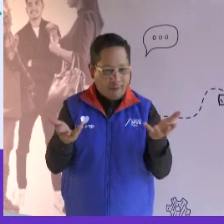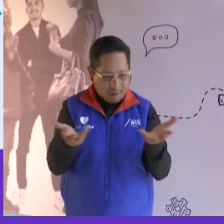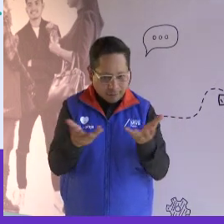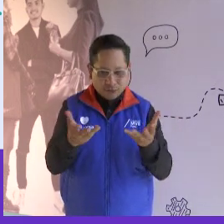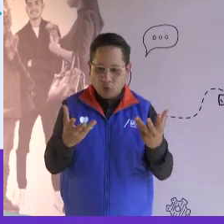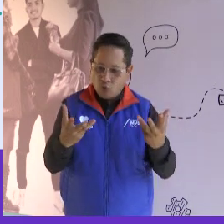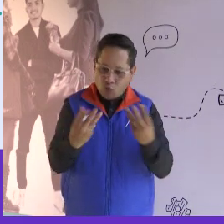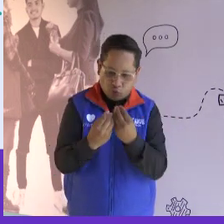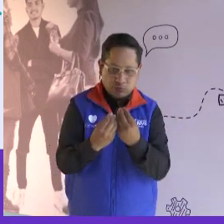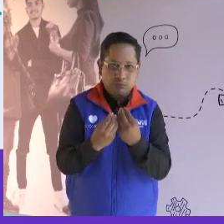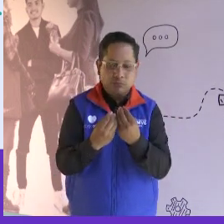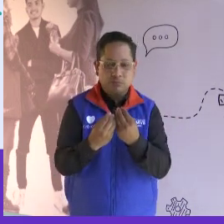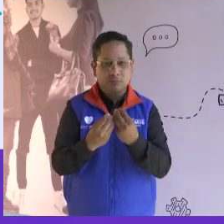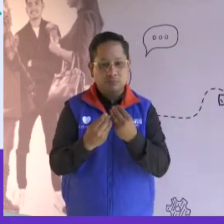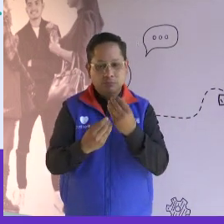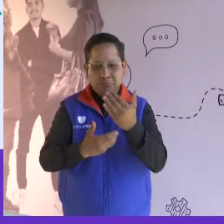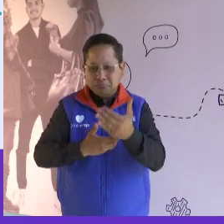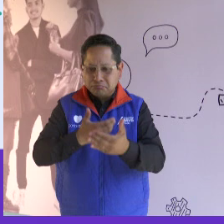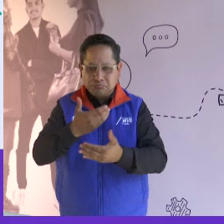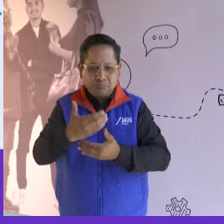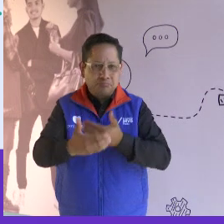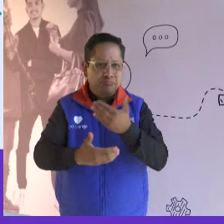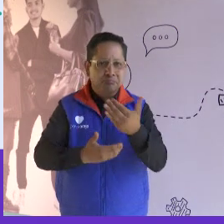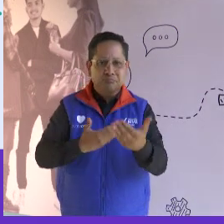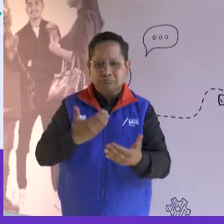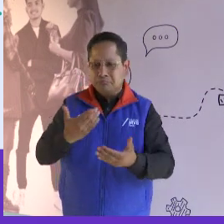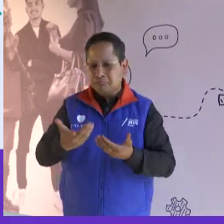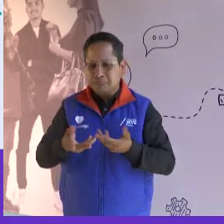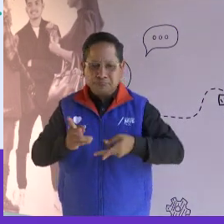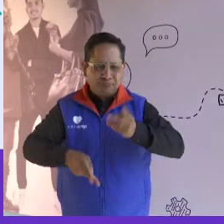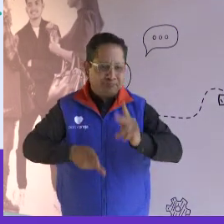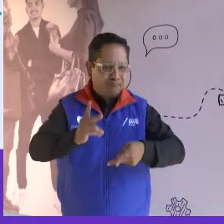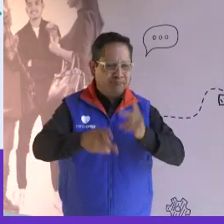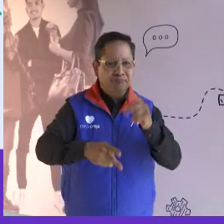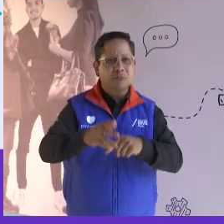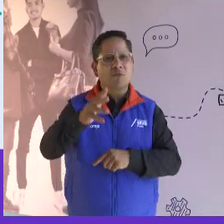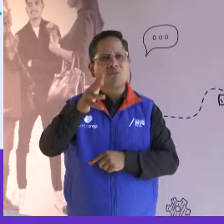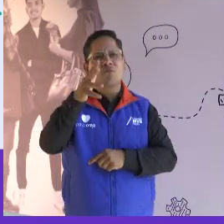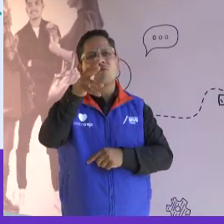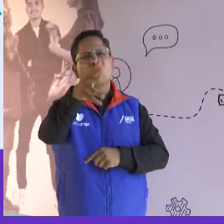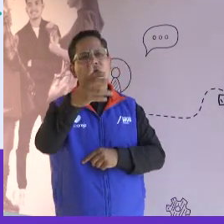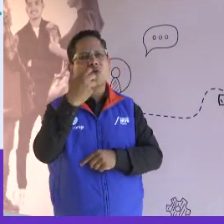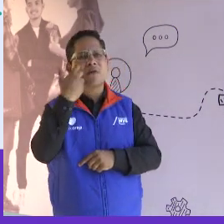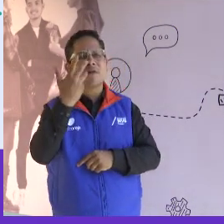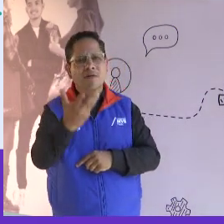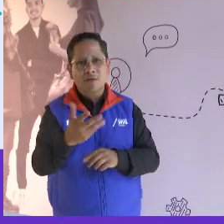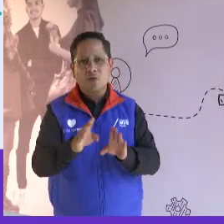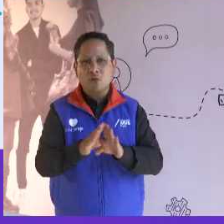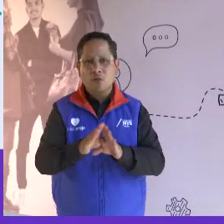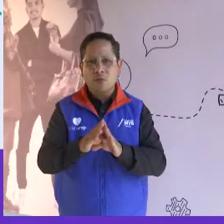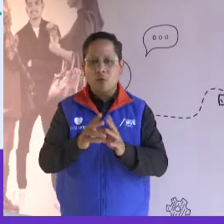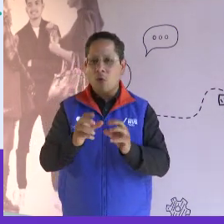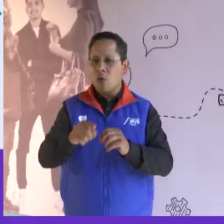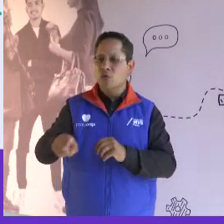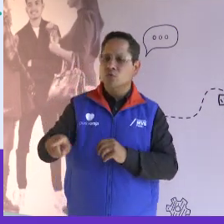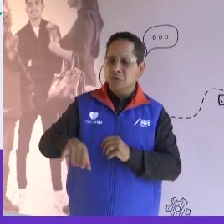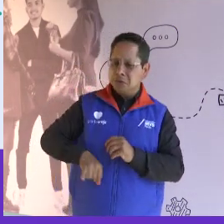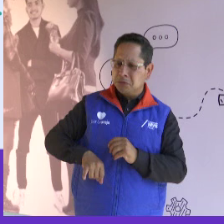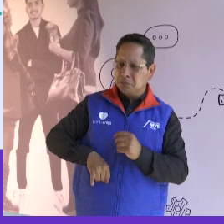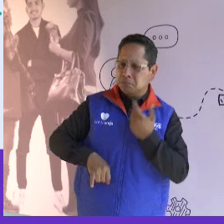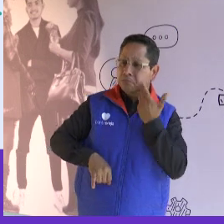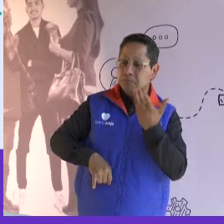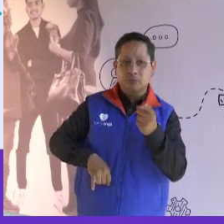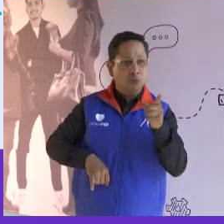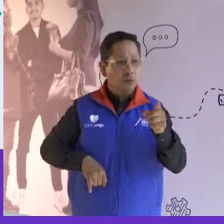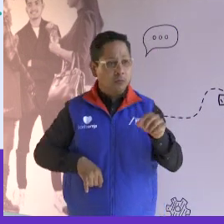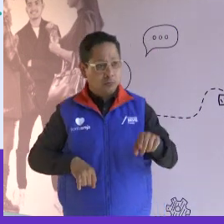estamos iniciando conversaciones y viendo el tema de expectativas, el tema de los intereses, ¿no? Y aquí es cómo cada una